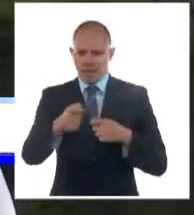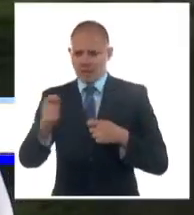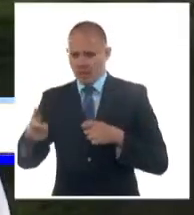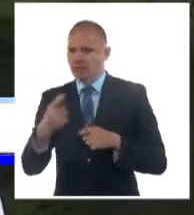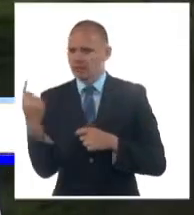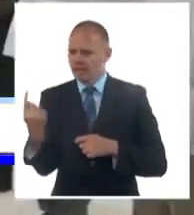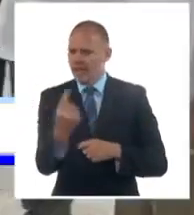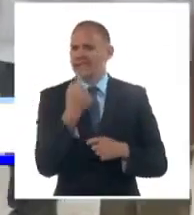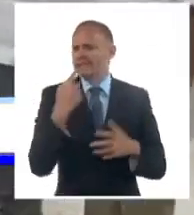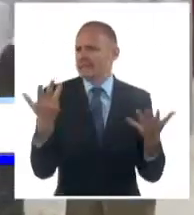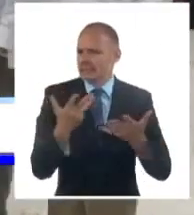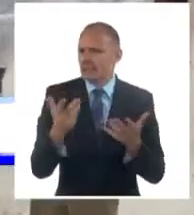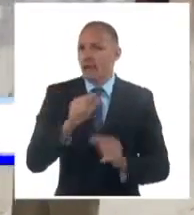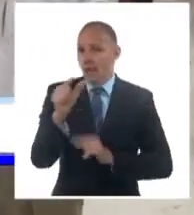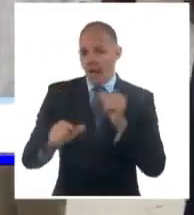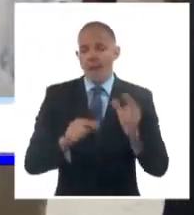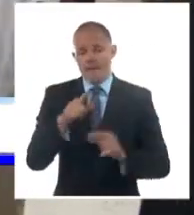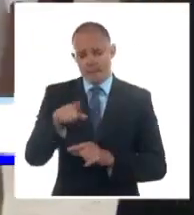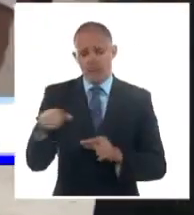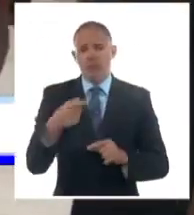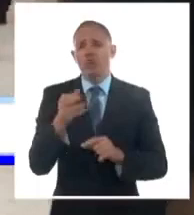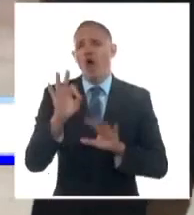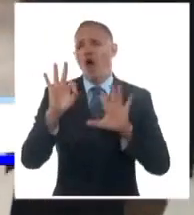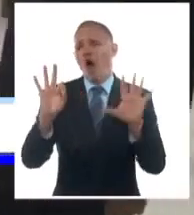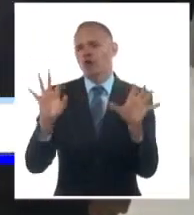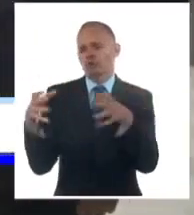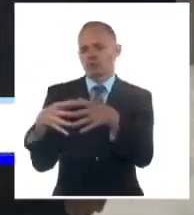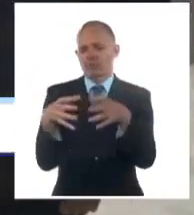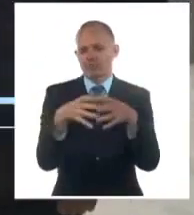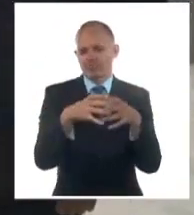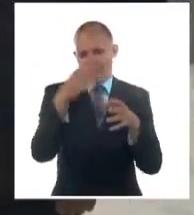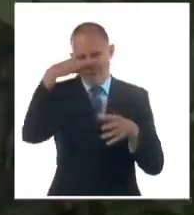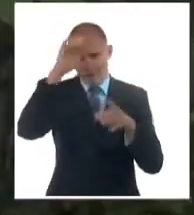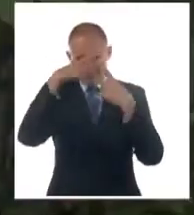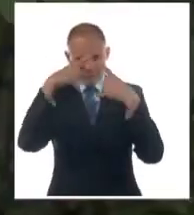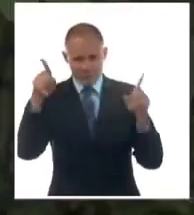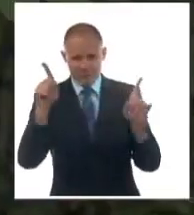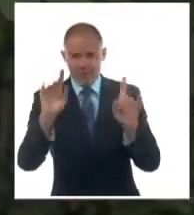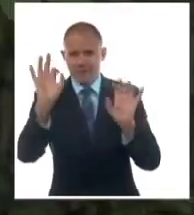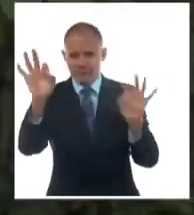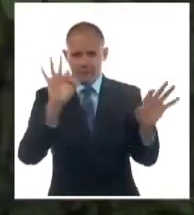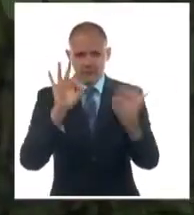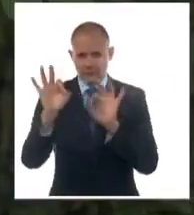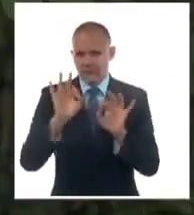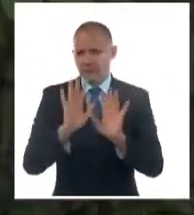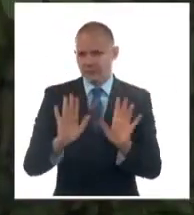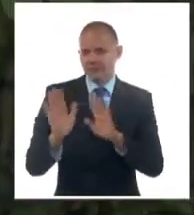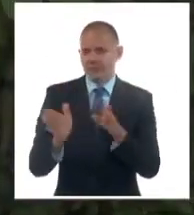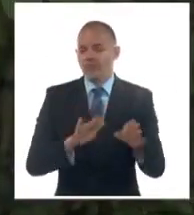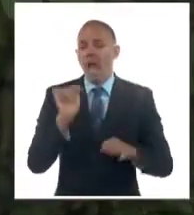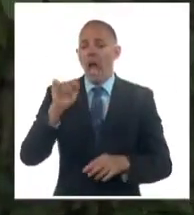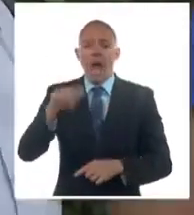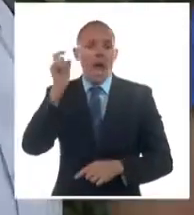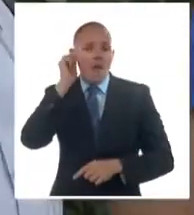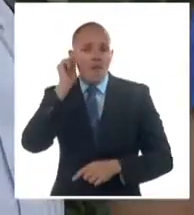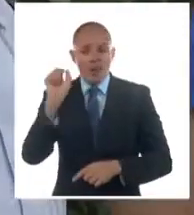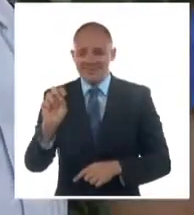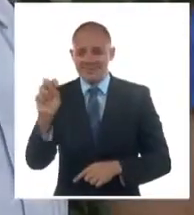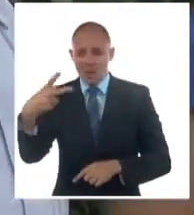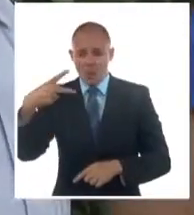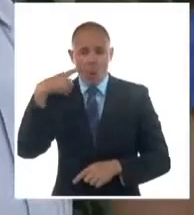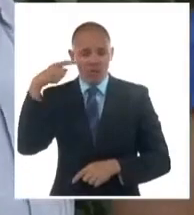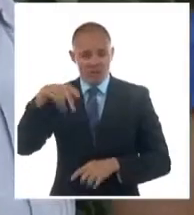trabajadores y colectivos destacados de 8 sindicatos nacionales. En la ceremonia, la segunda secretaria de la CTC,